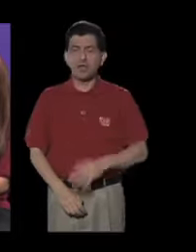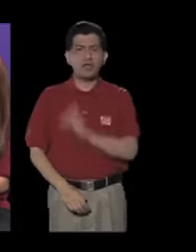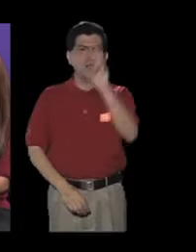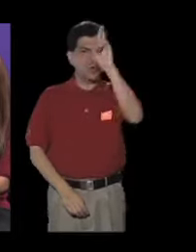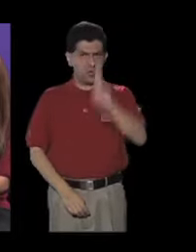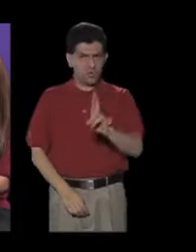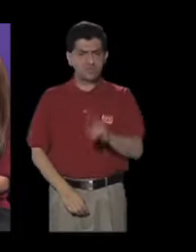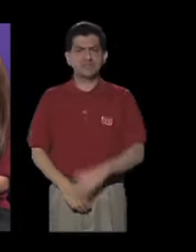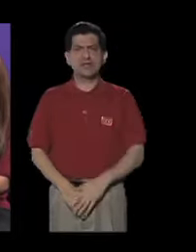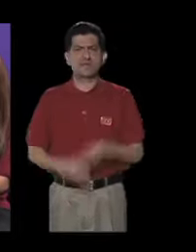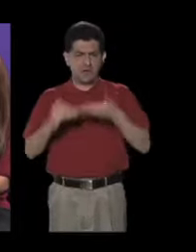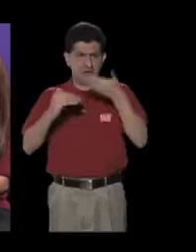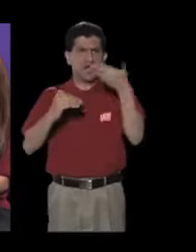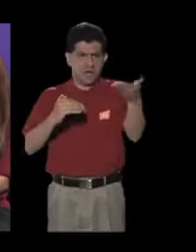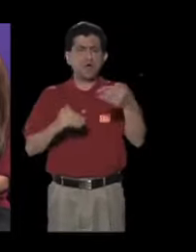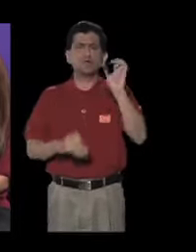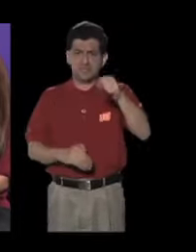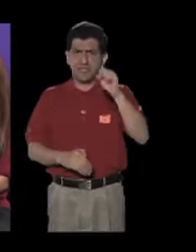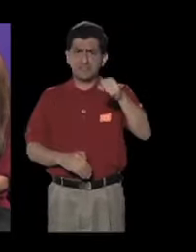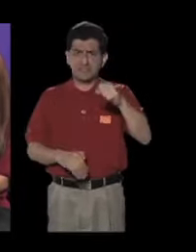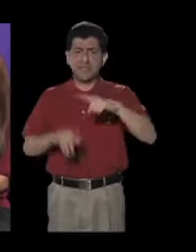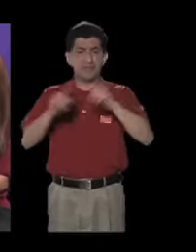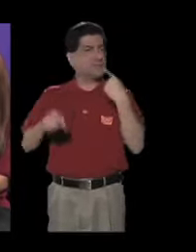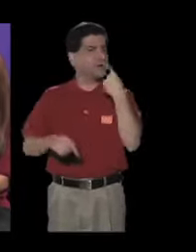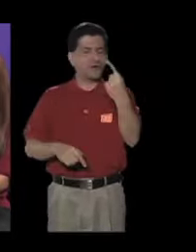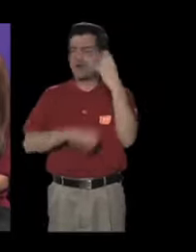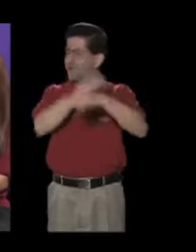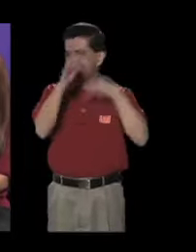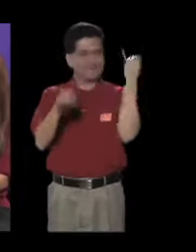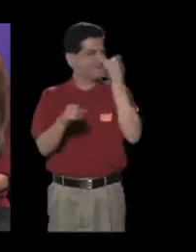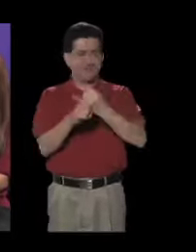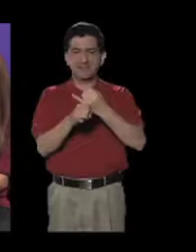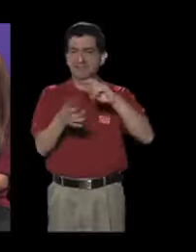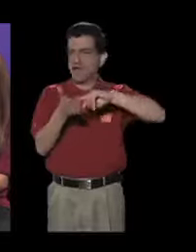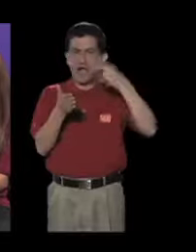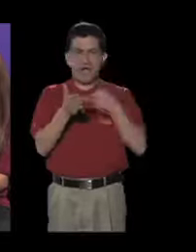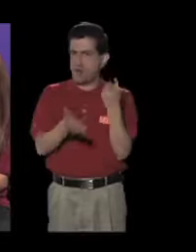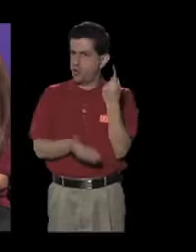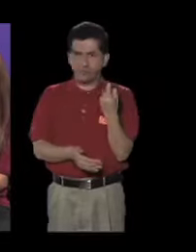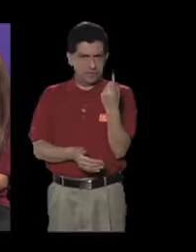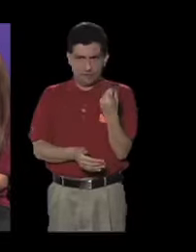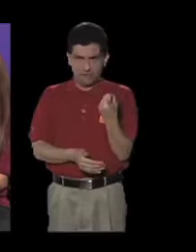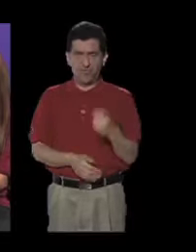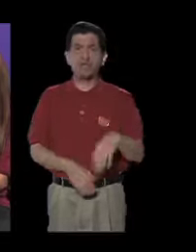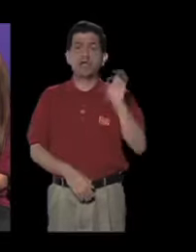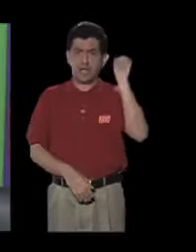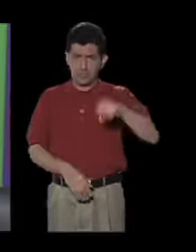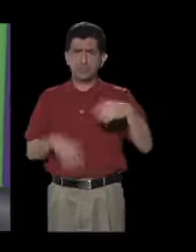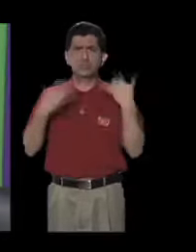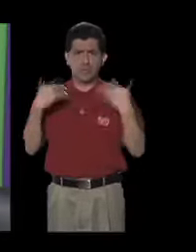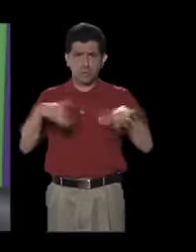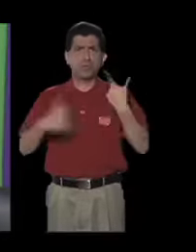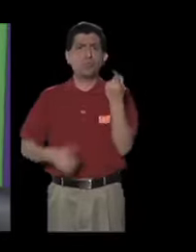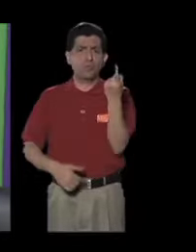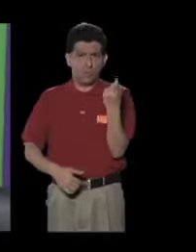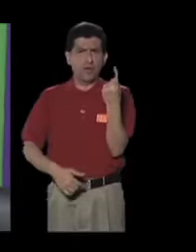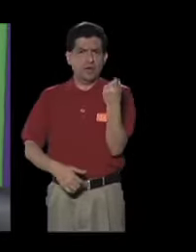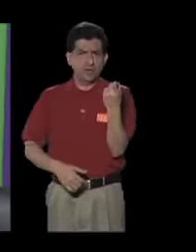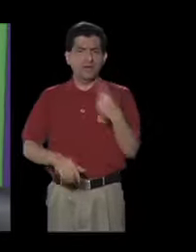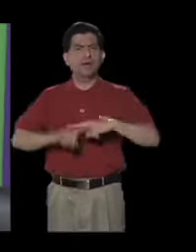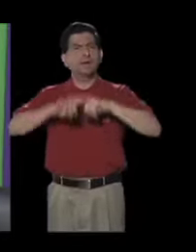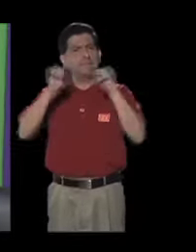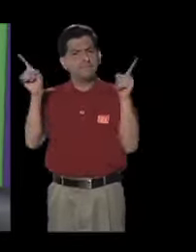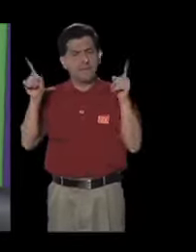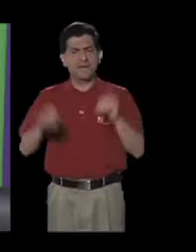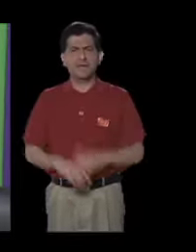Rica está haciendo más cosas de las que logra decir internacionalmente. Eso no quiere decir que no haga falta, y que haga falta muchísimo, pero es